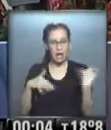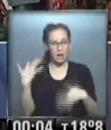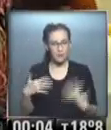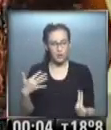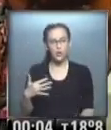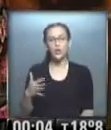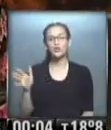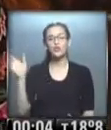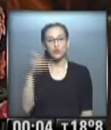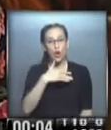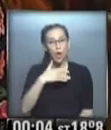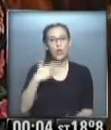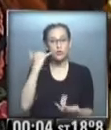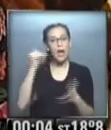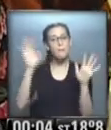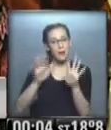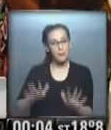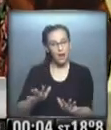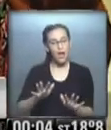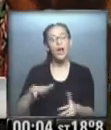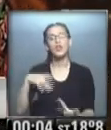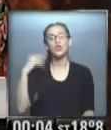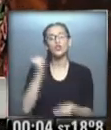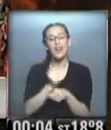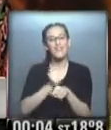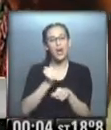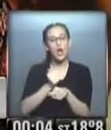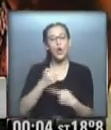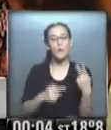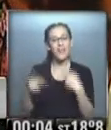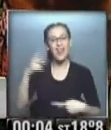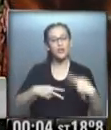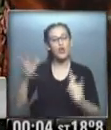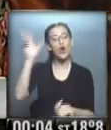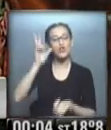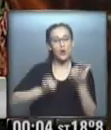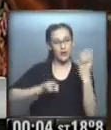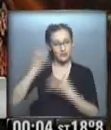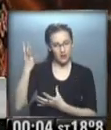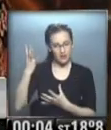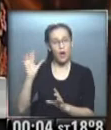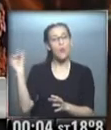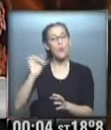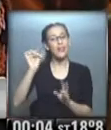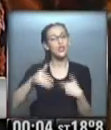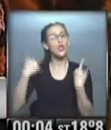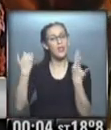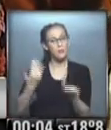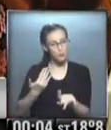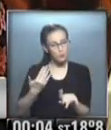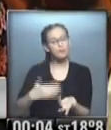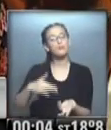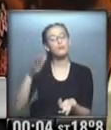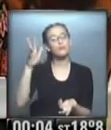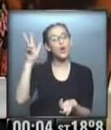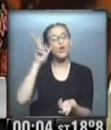todo organizado para que la operación se realice a partir de las 8 de la mañana. Es más, minutos después de las 22 llegó a este